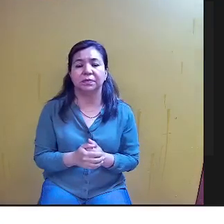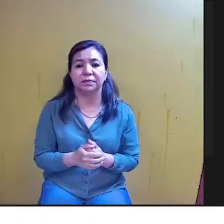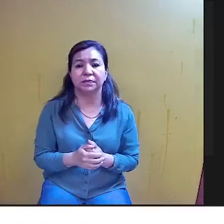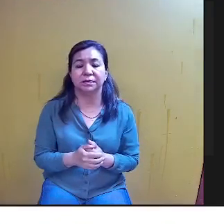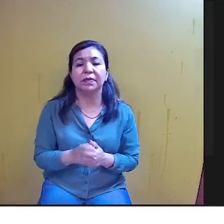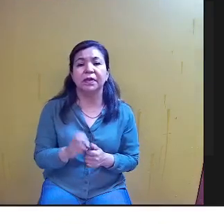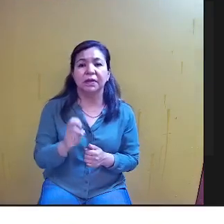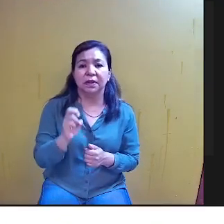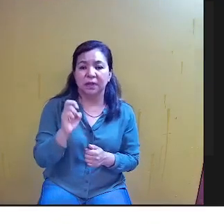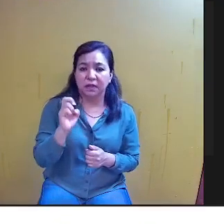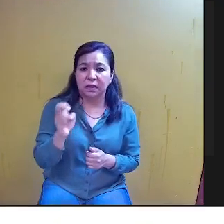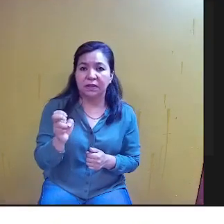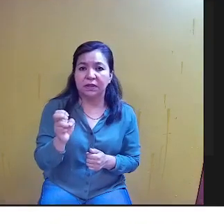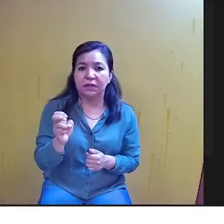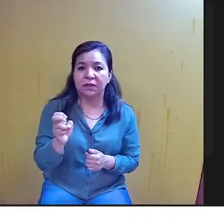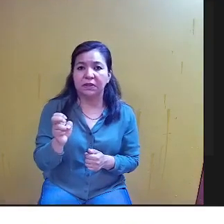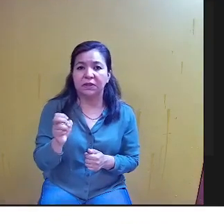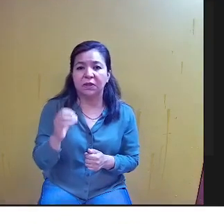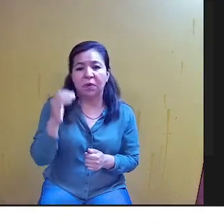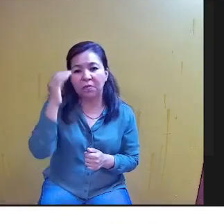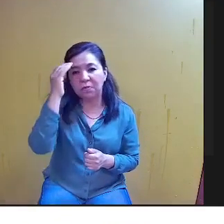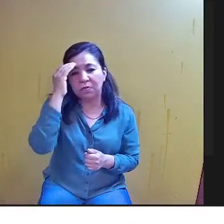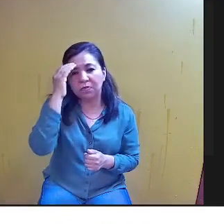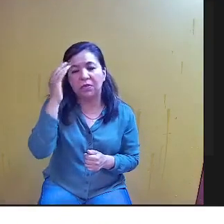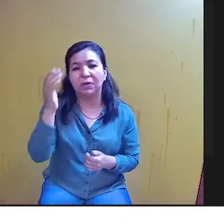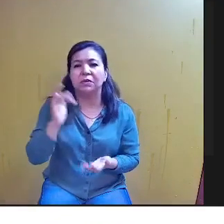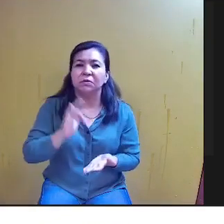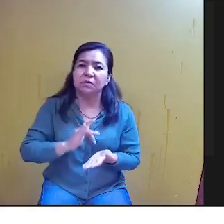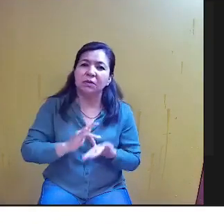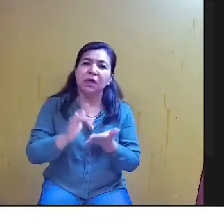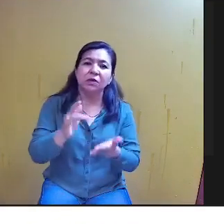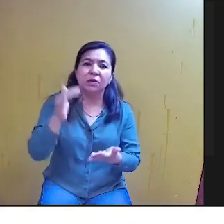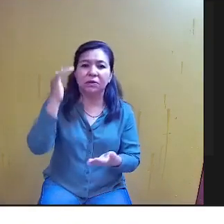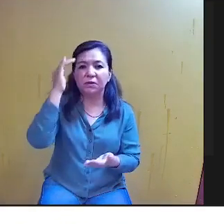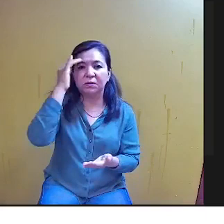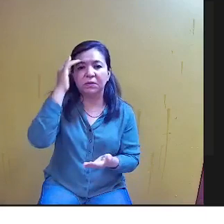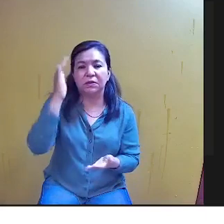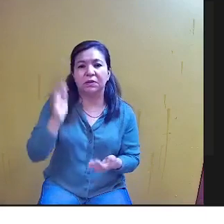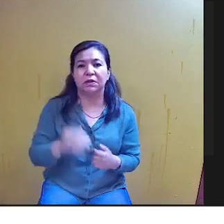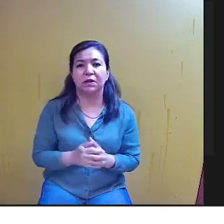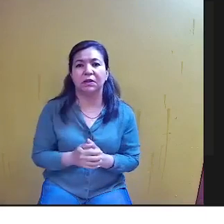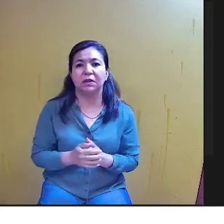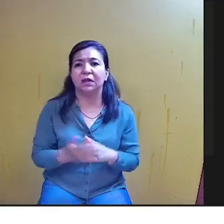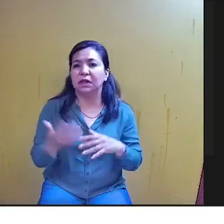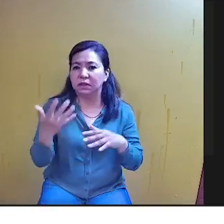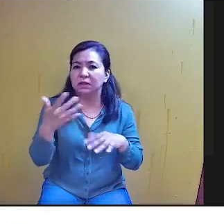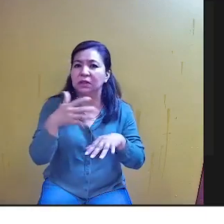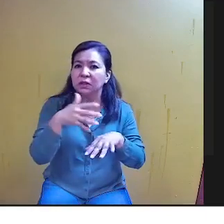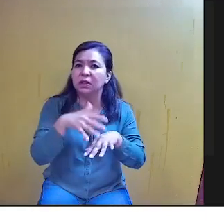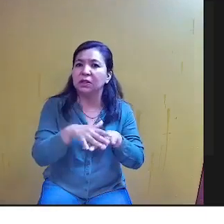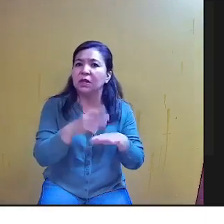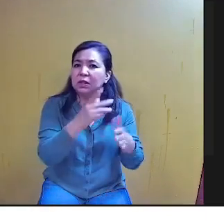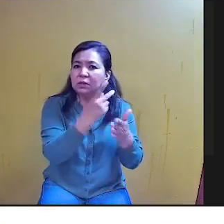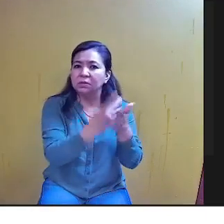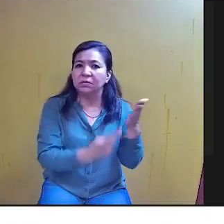reflexiones a manera de voto particular se incluyan en el